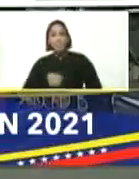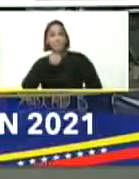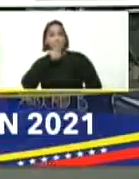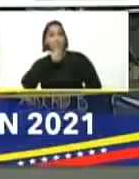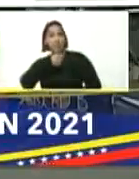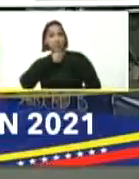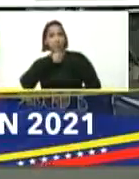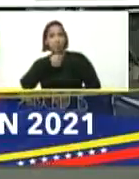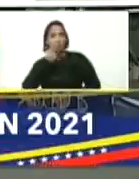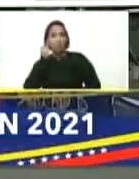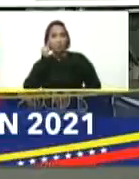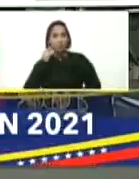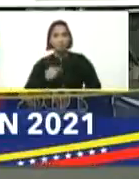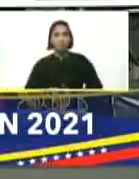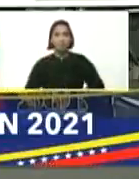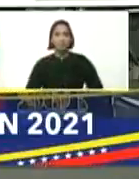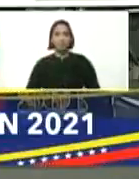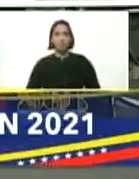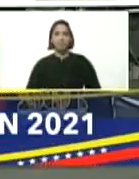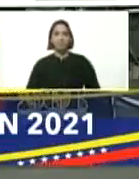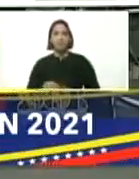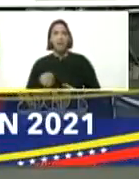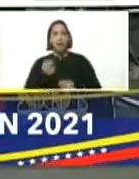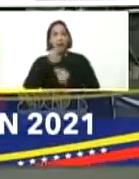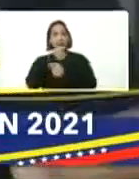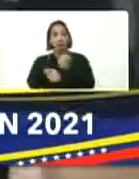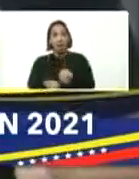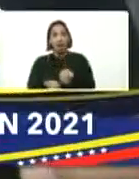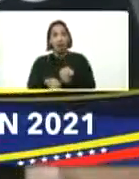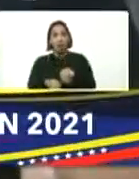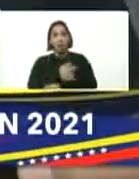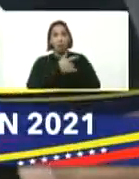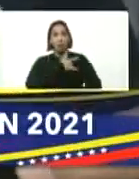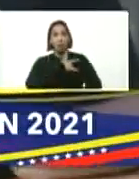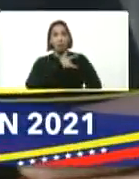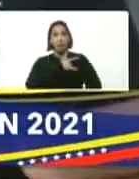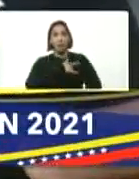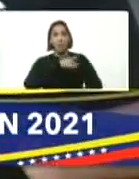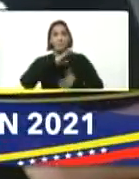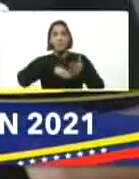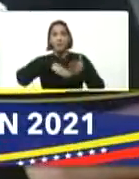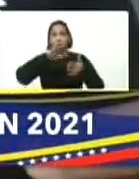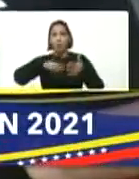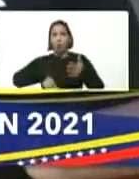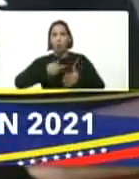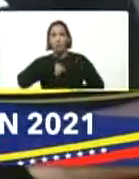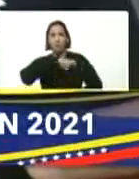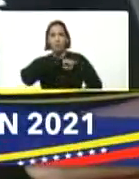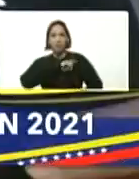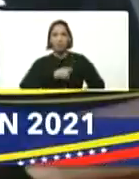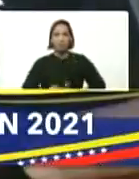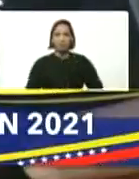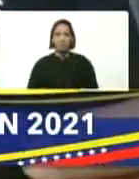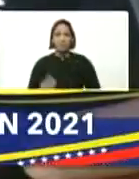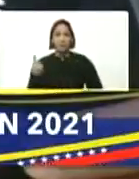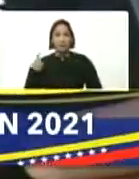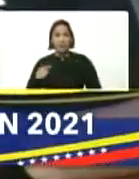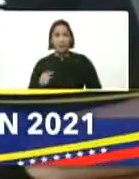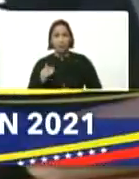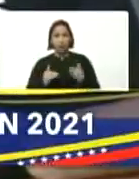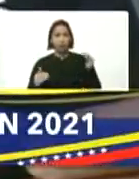periodista. Se graduó en la Universidad Autónoma de Barcelona. Tiene un máster en